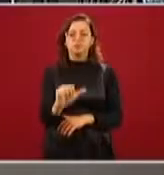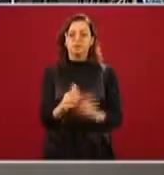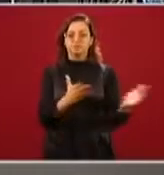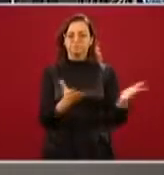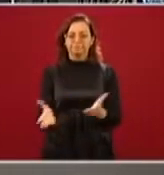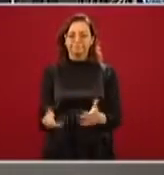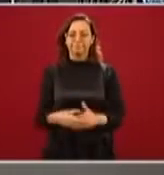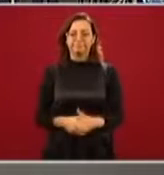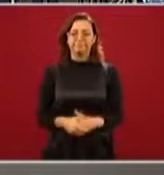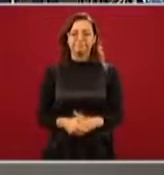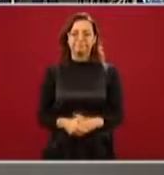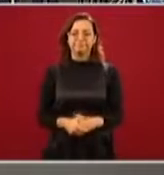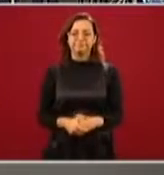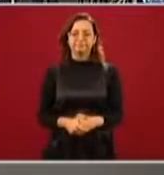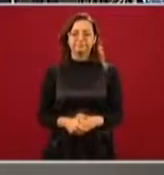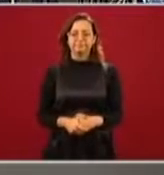Comenzamos.